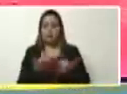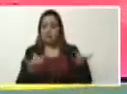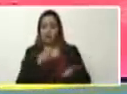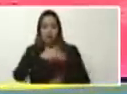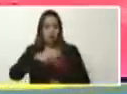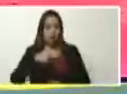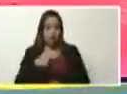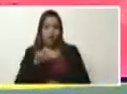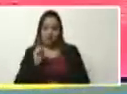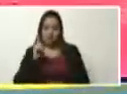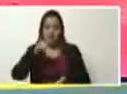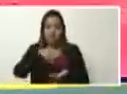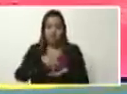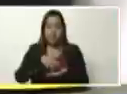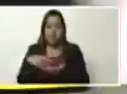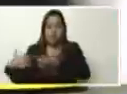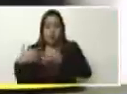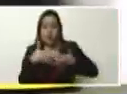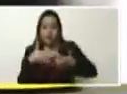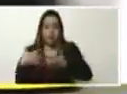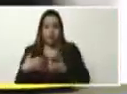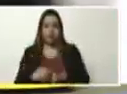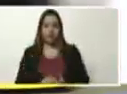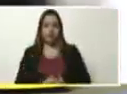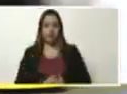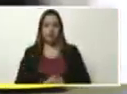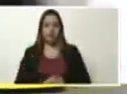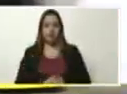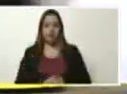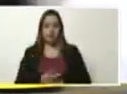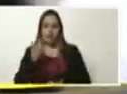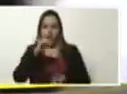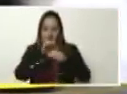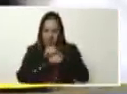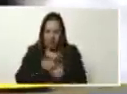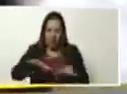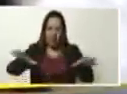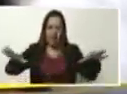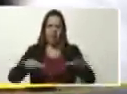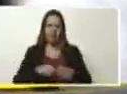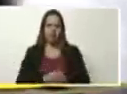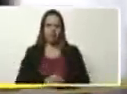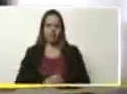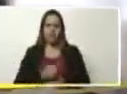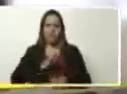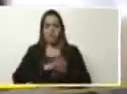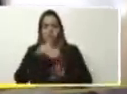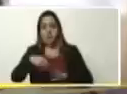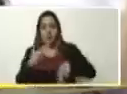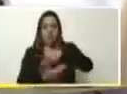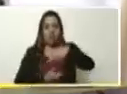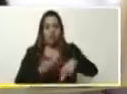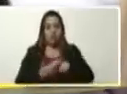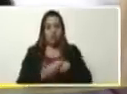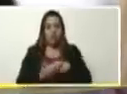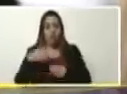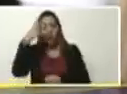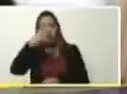¿verdad? En batalla. Ya estábamos desplegados. Porque esto es una revolución con